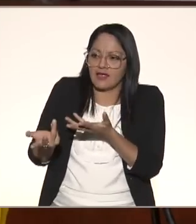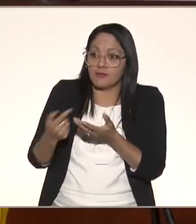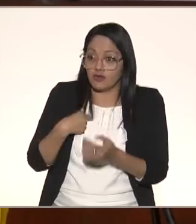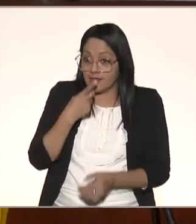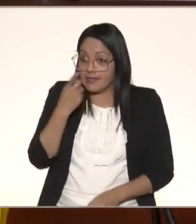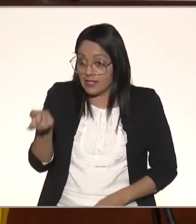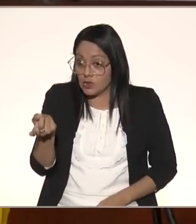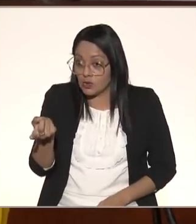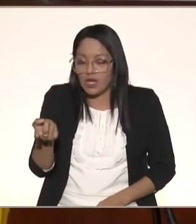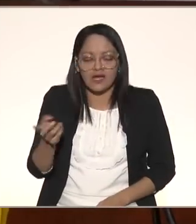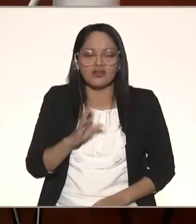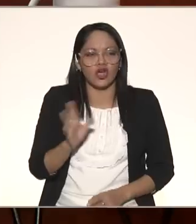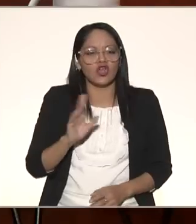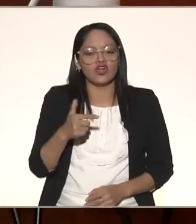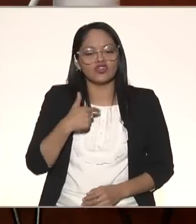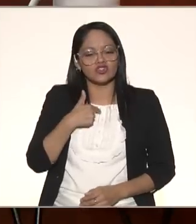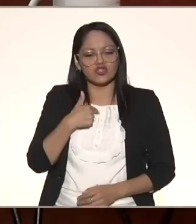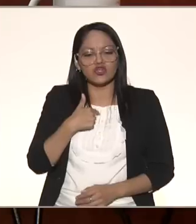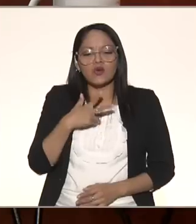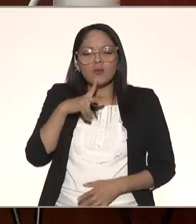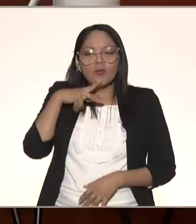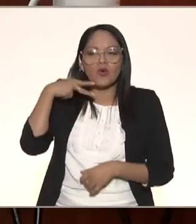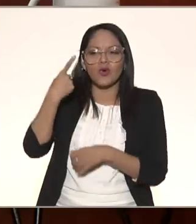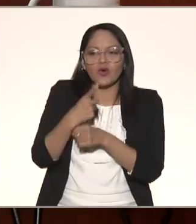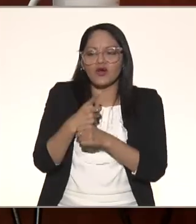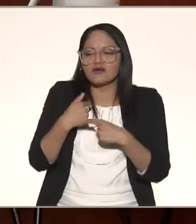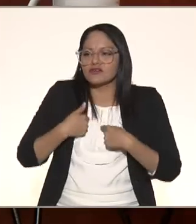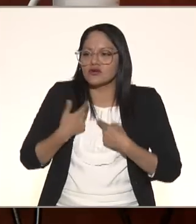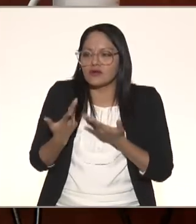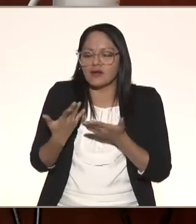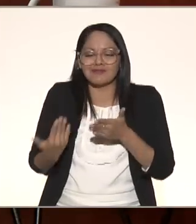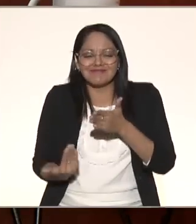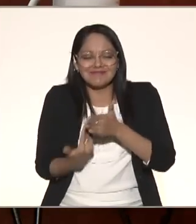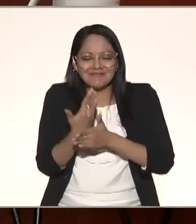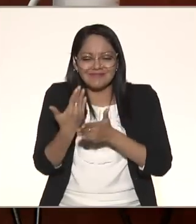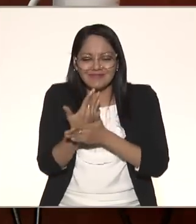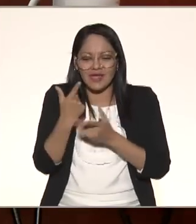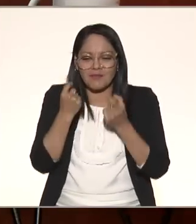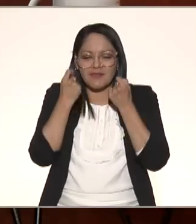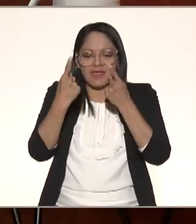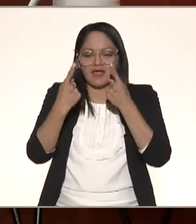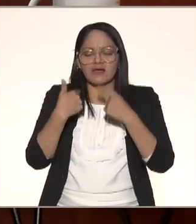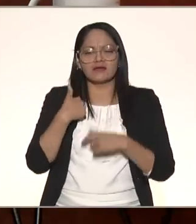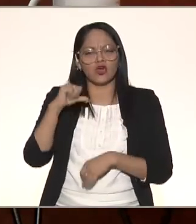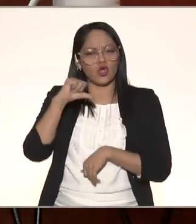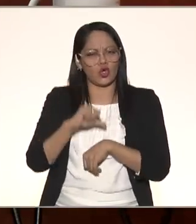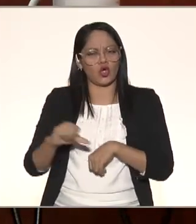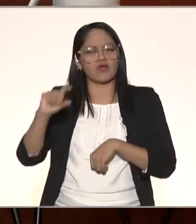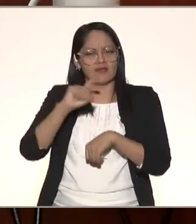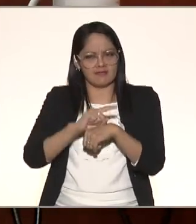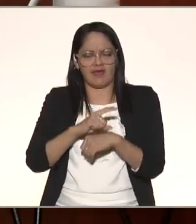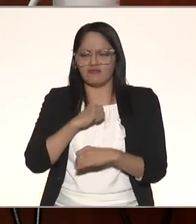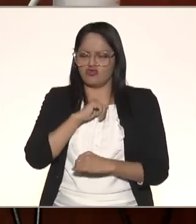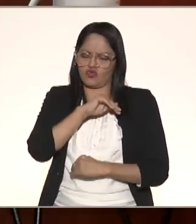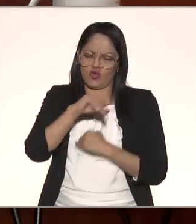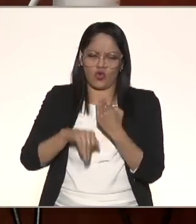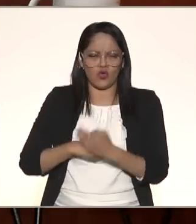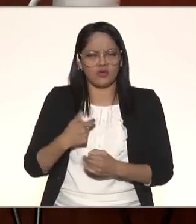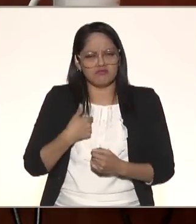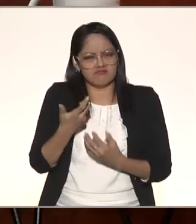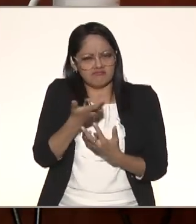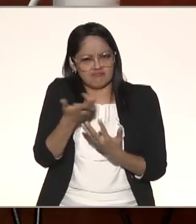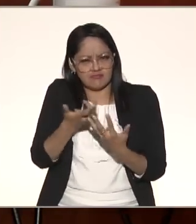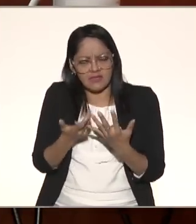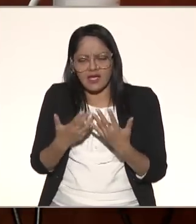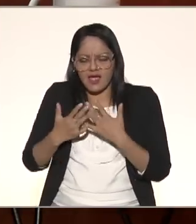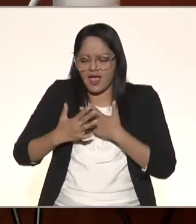asumir volvemos a un acto de voluntad yo desde que me despierto asumo que hoy todas mis intenciones todo